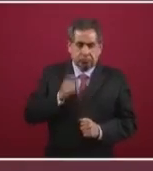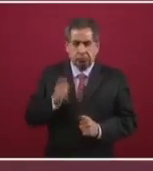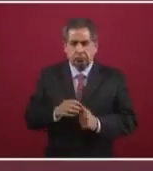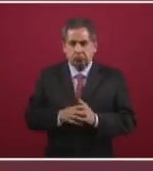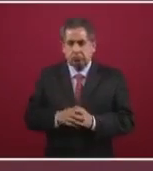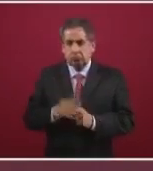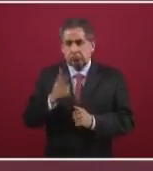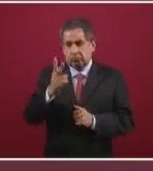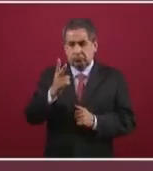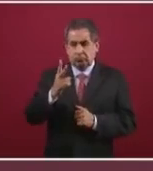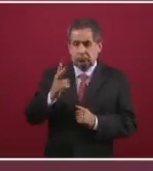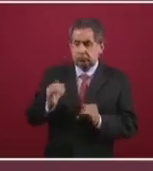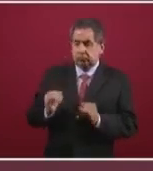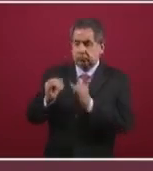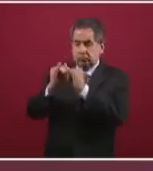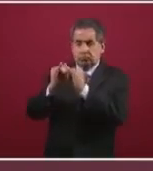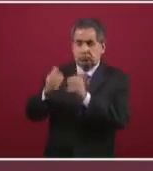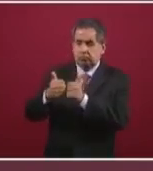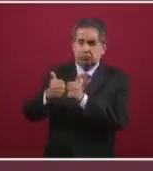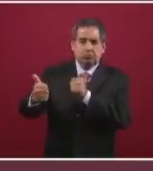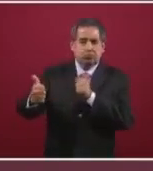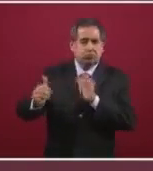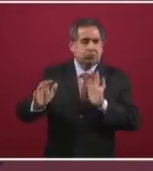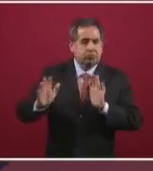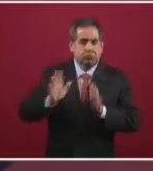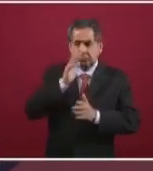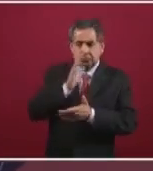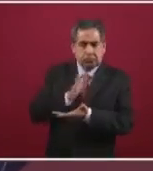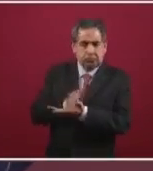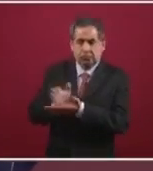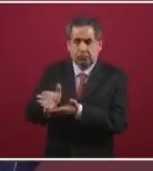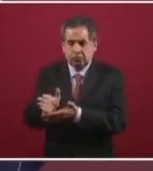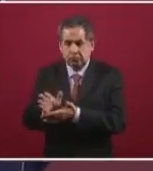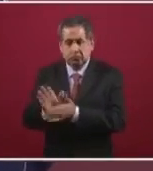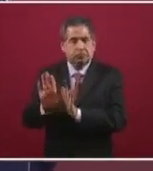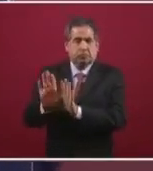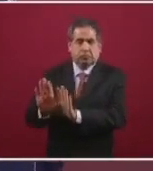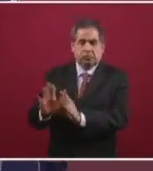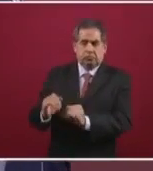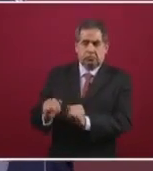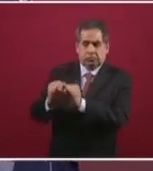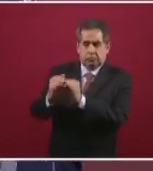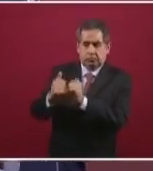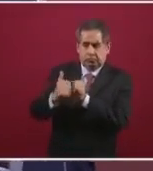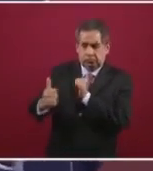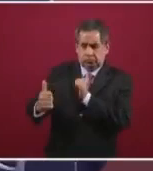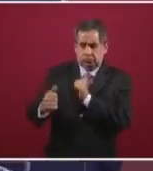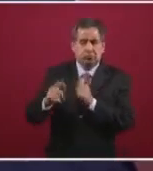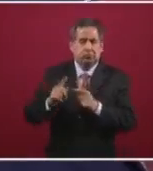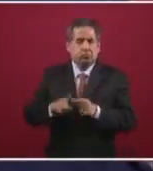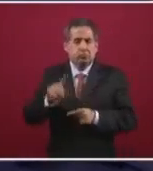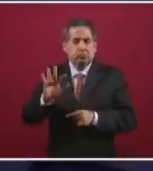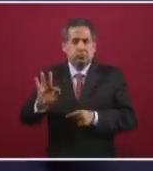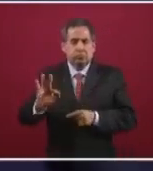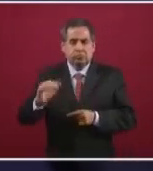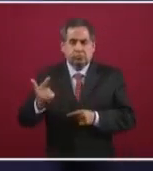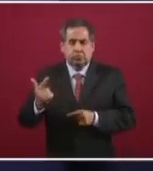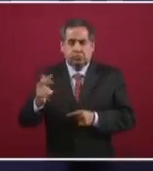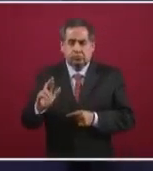ante dos instancias autónomas, independientes. Primero la Fiscalía,